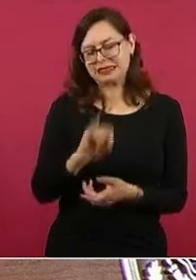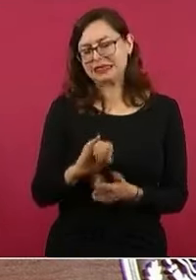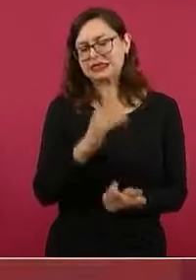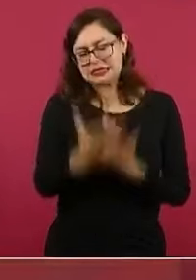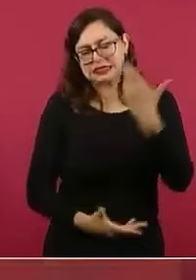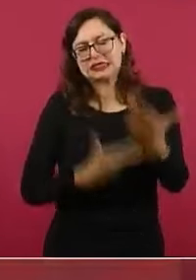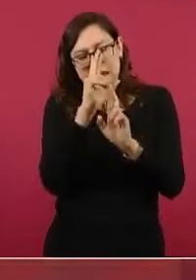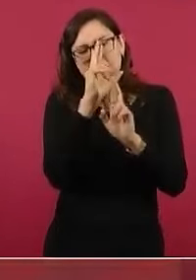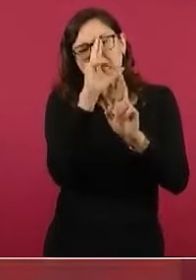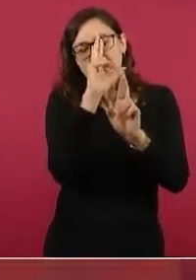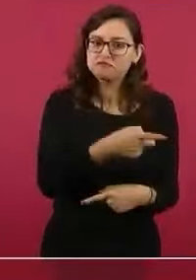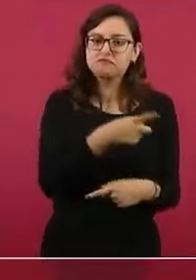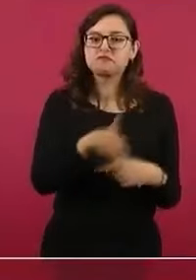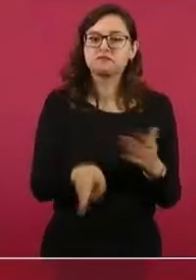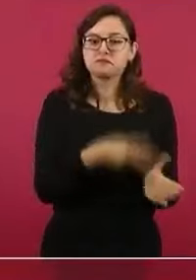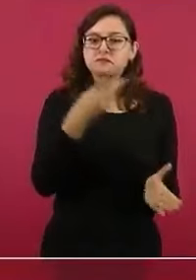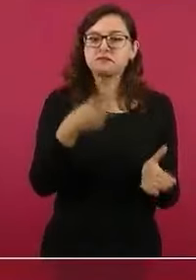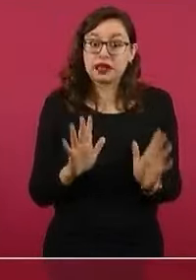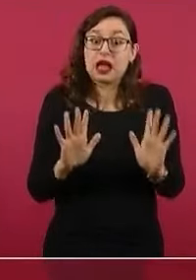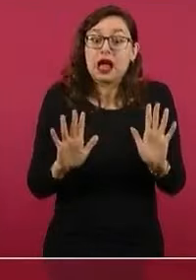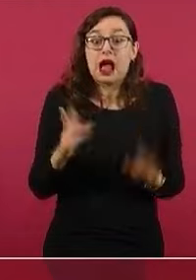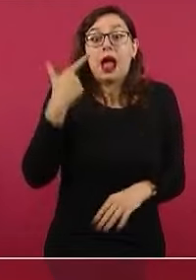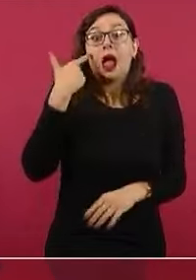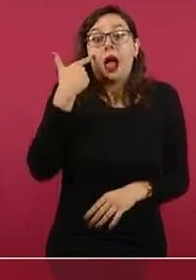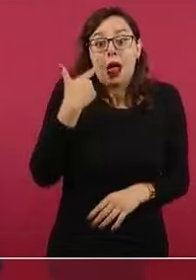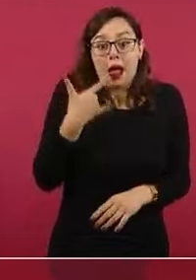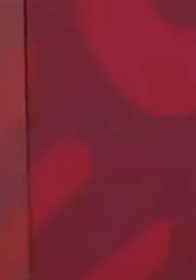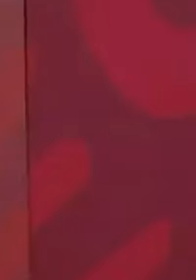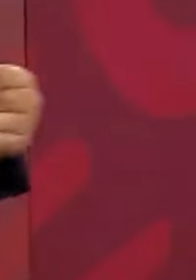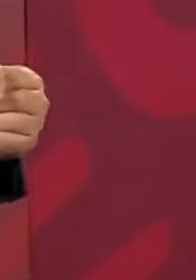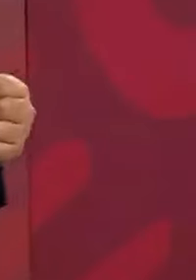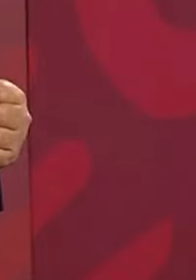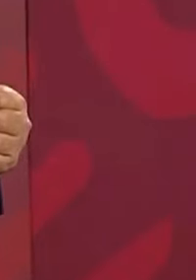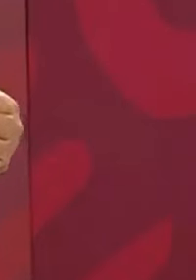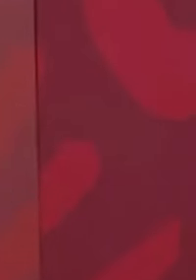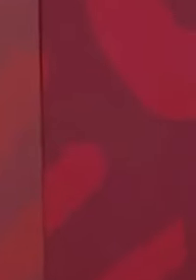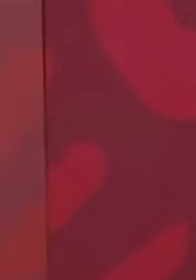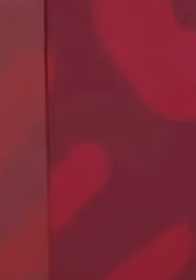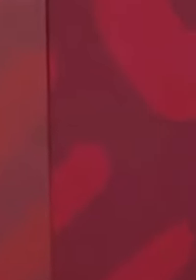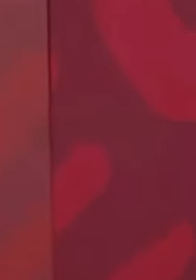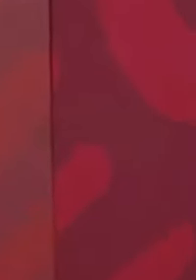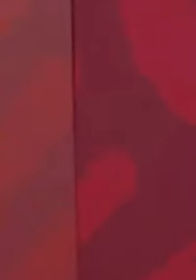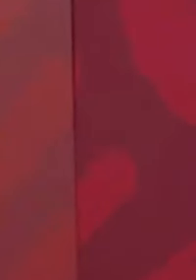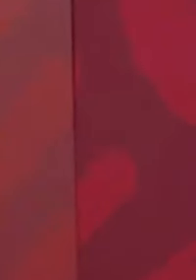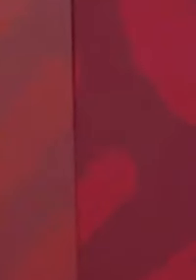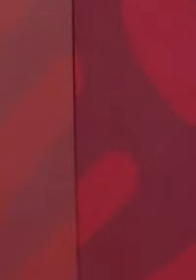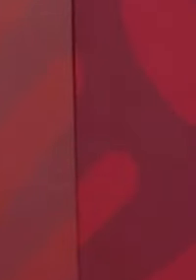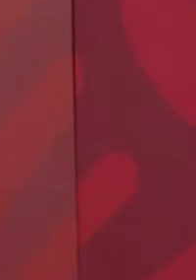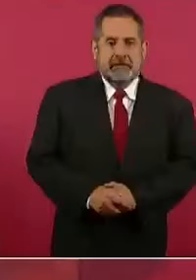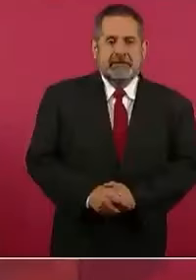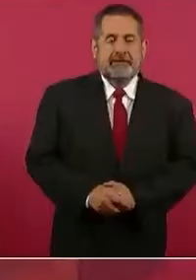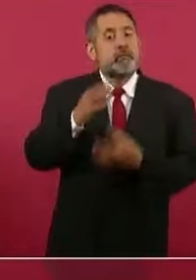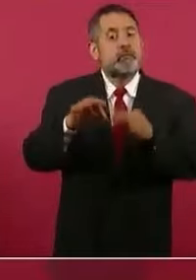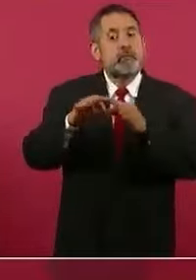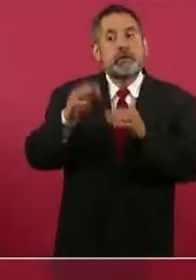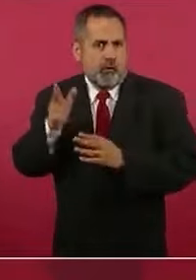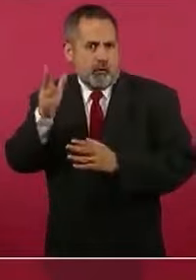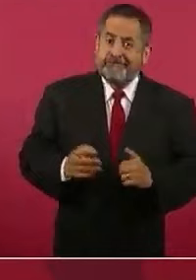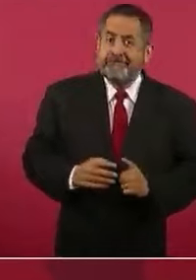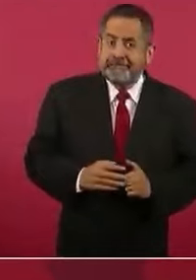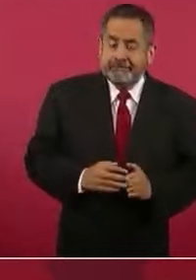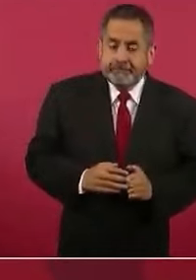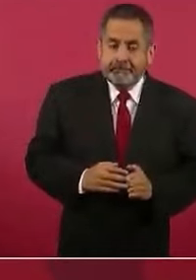respeto, trato de decirlo, porque solo así, con una buena sacudida, se puede despertar. Y sobre todo, pensar en la nueva generación, en los